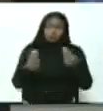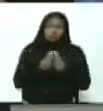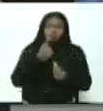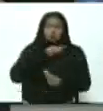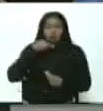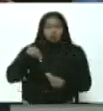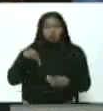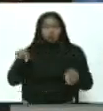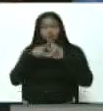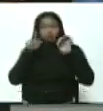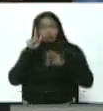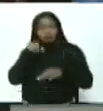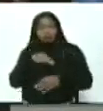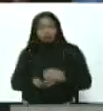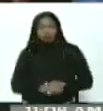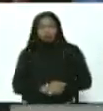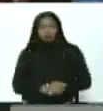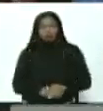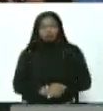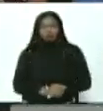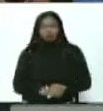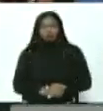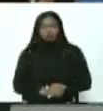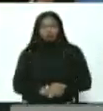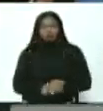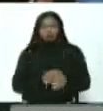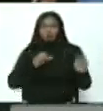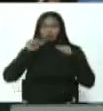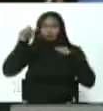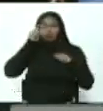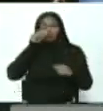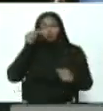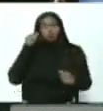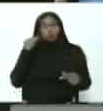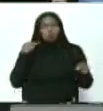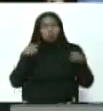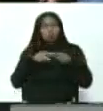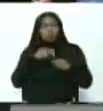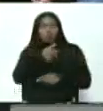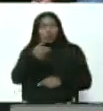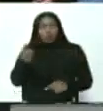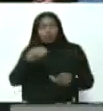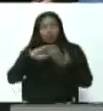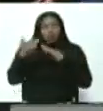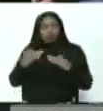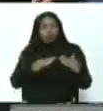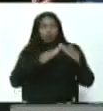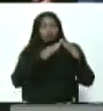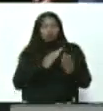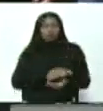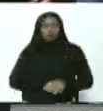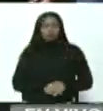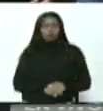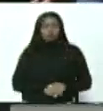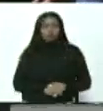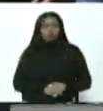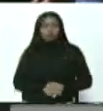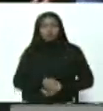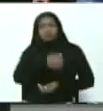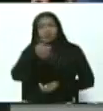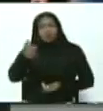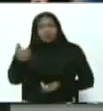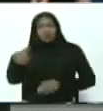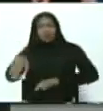ustedes, hermanos y hermanas, héroes y heroínas de cada comunidad, de cada